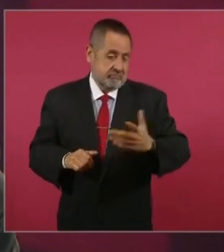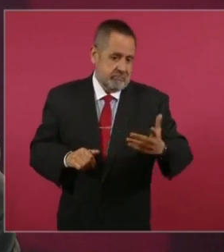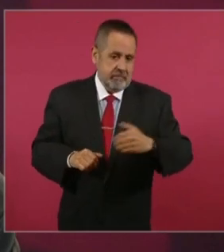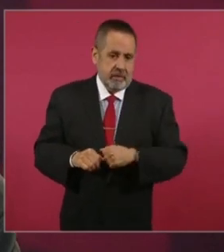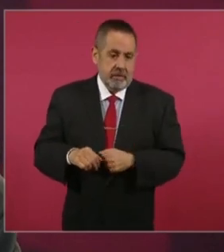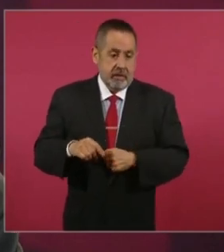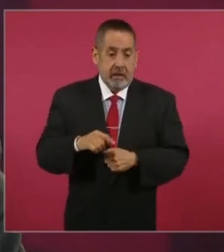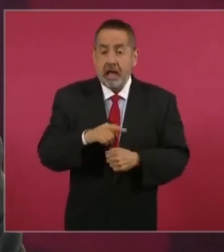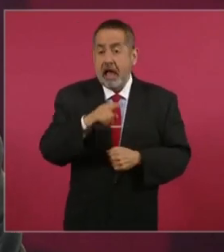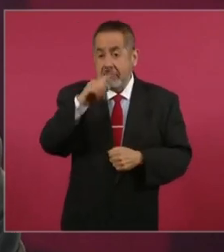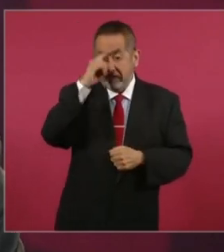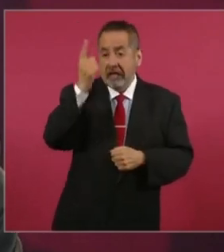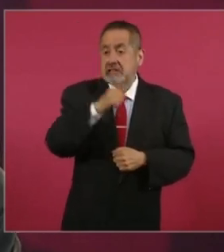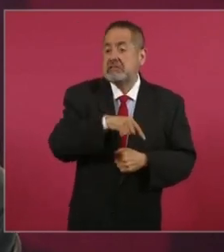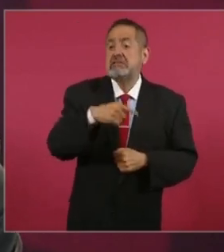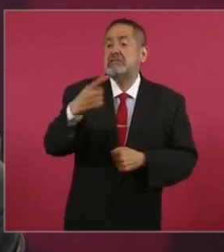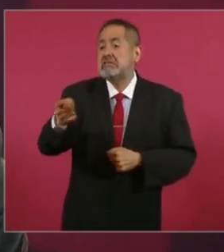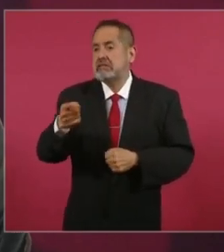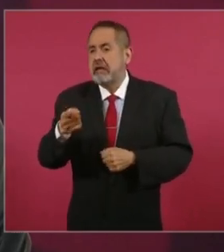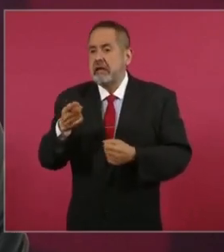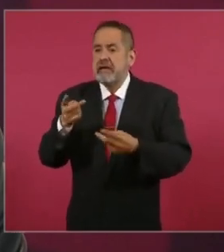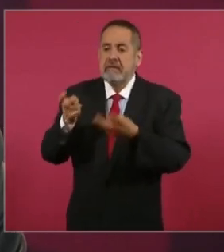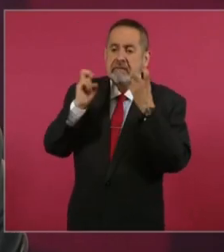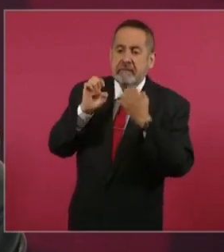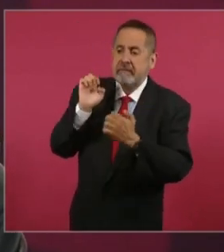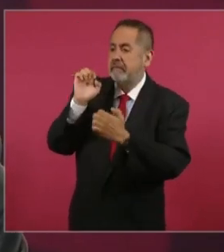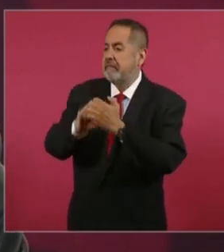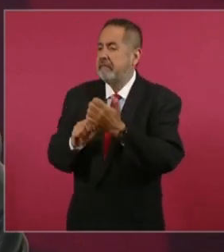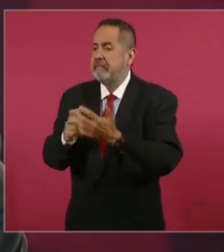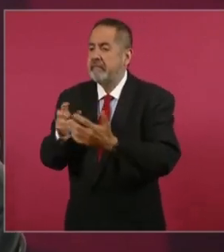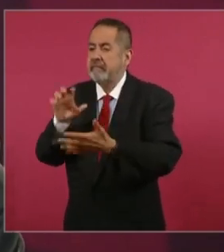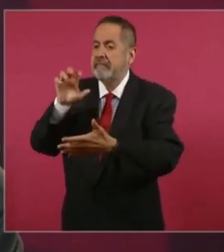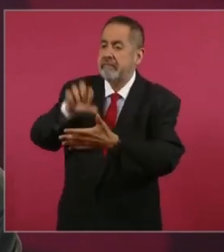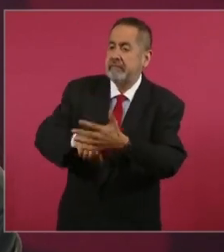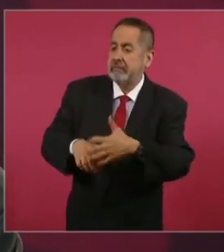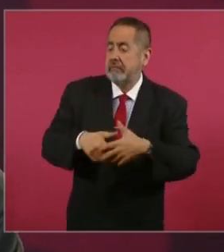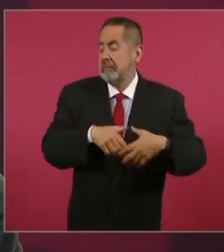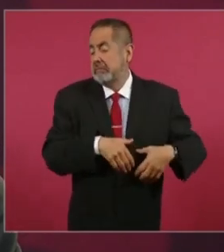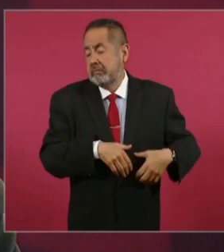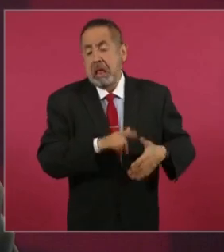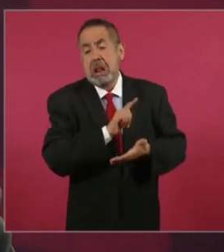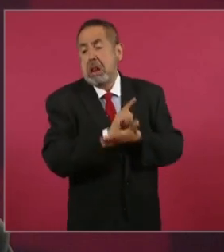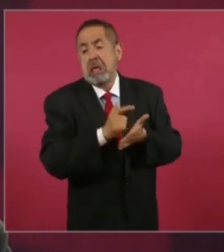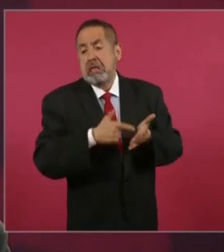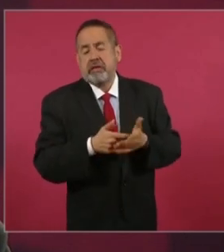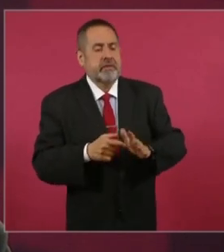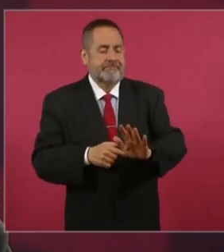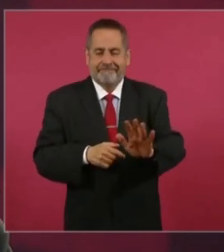tan fácil que saquen que roben impunemente